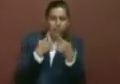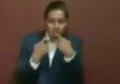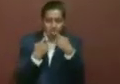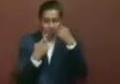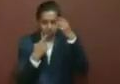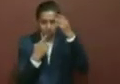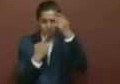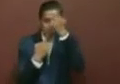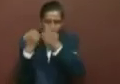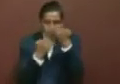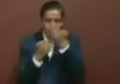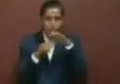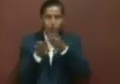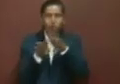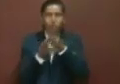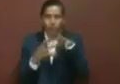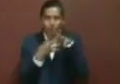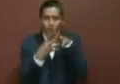eso